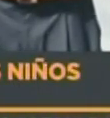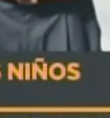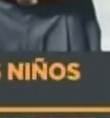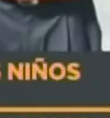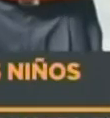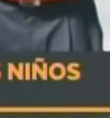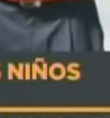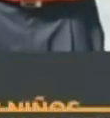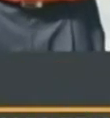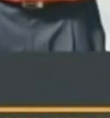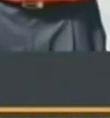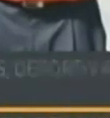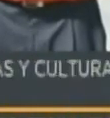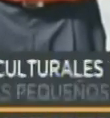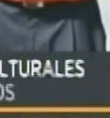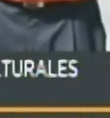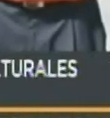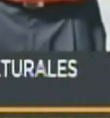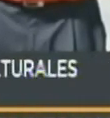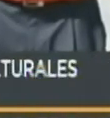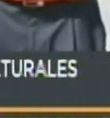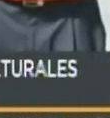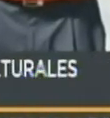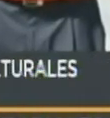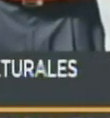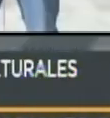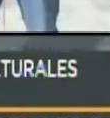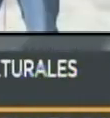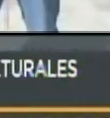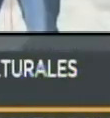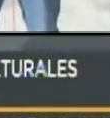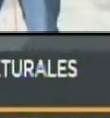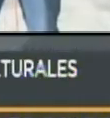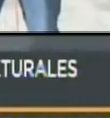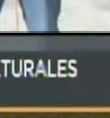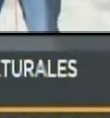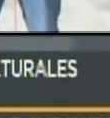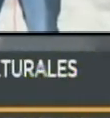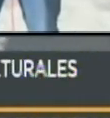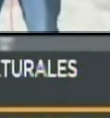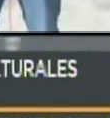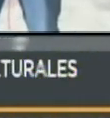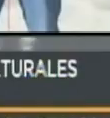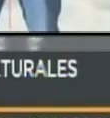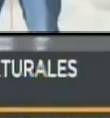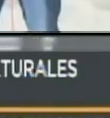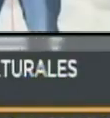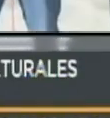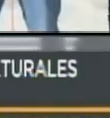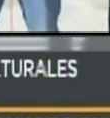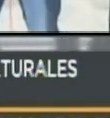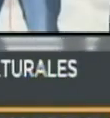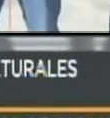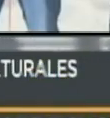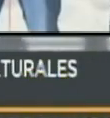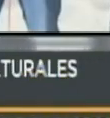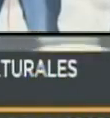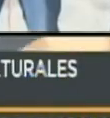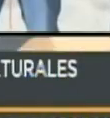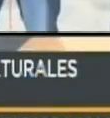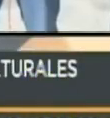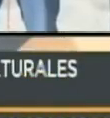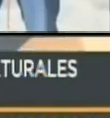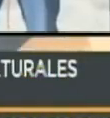atención posible en nombre de la revolución, en nombre del socialismo. Estamos haciendo el mejor trabajo para que el